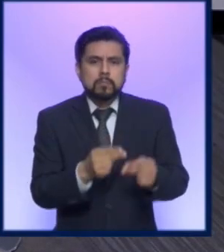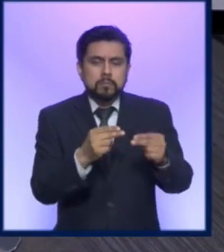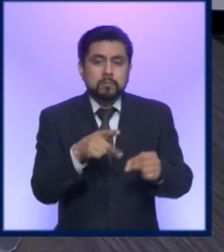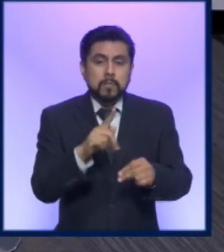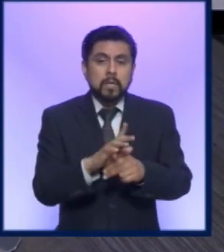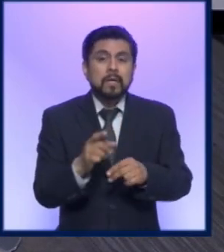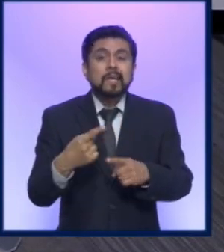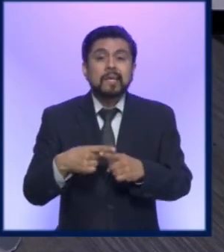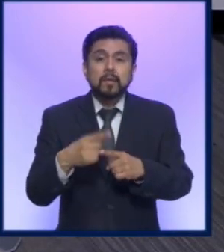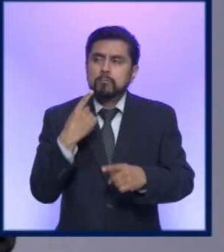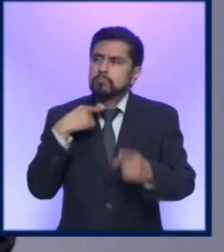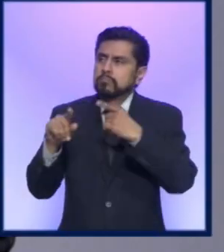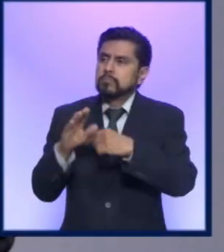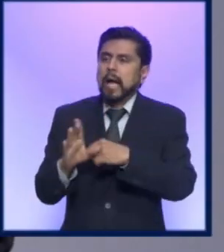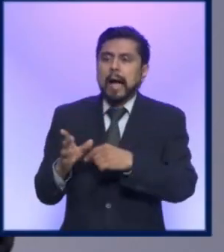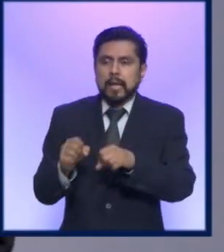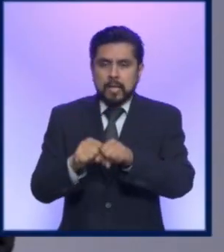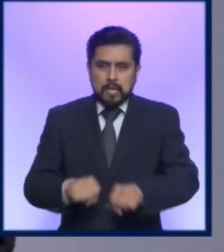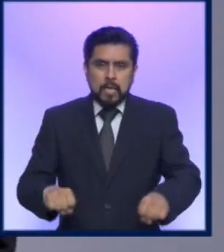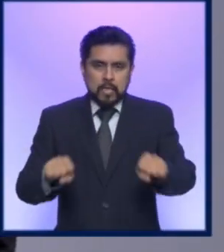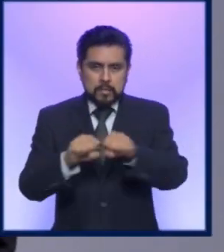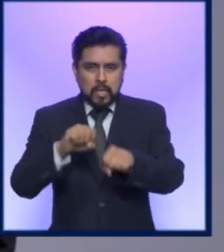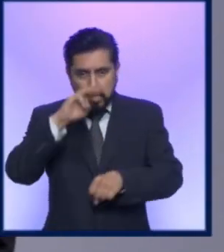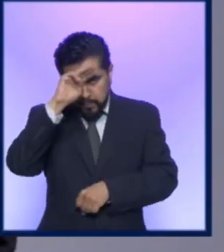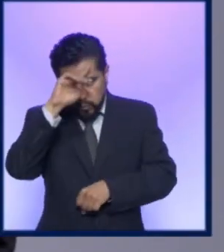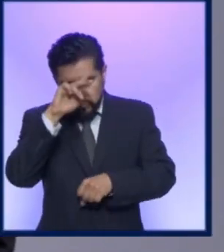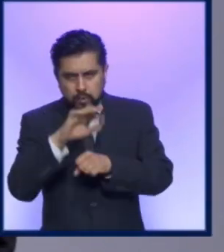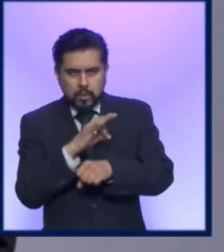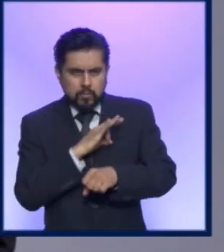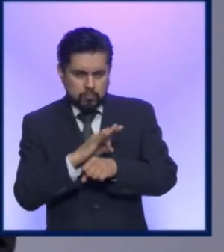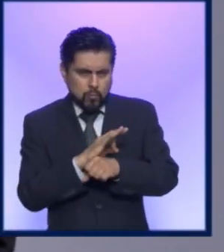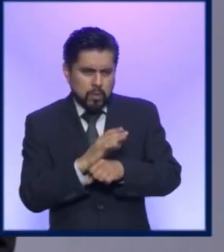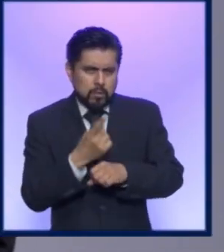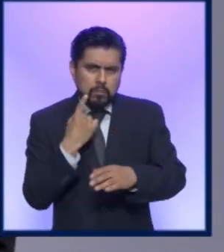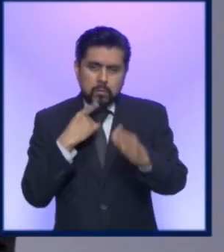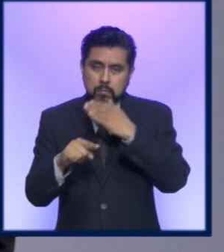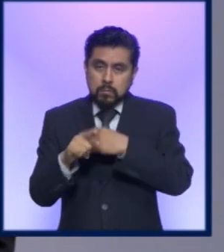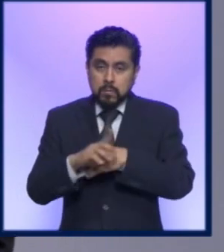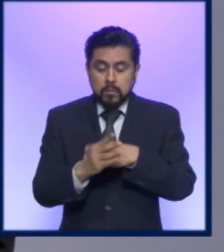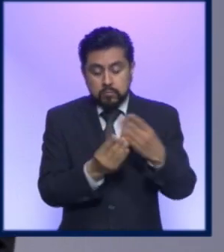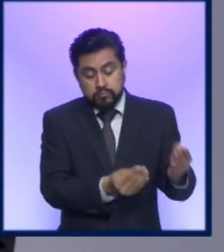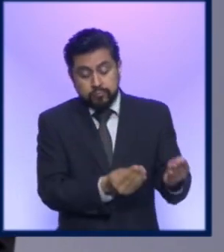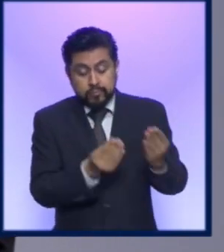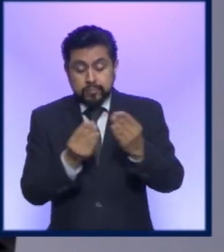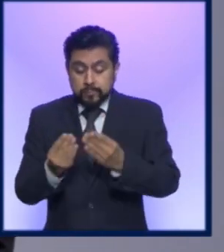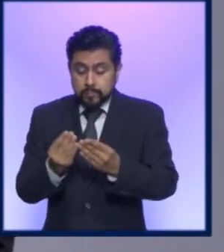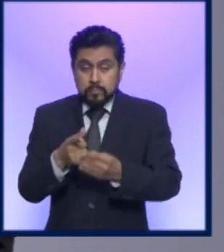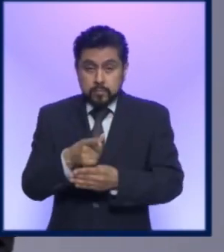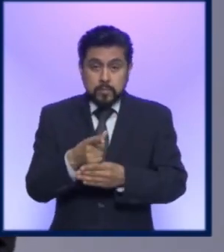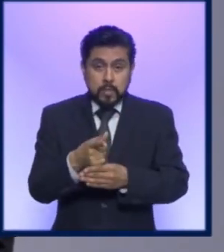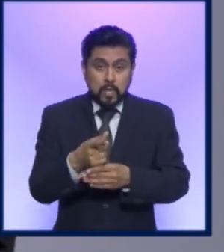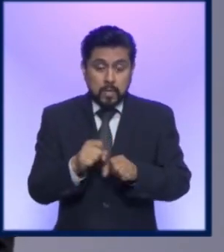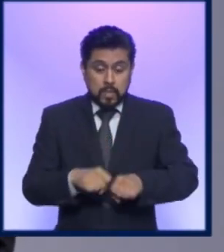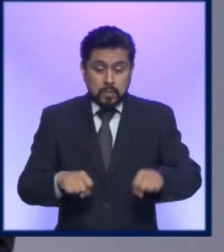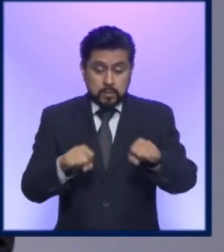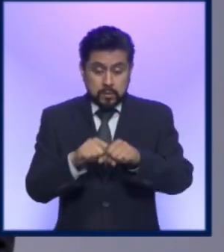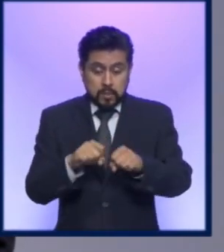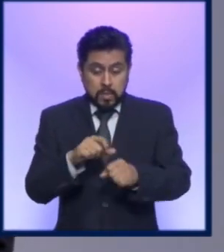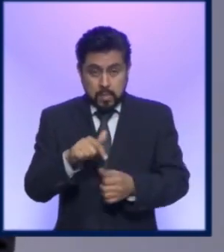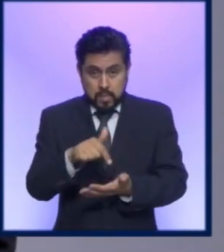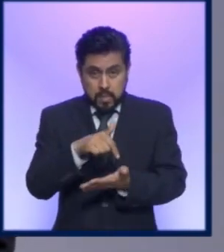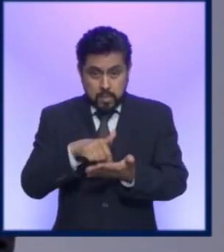ante la sala regional Monterrey a través del recurso de apelación y esta sala regional en su caso puede